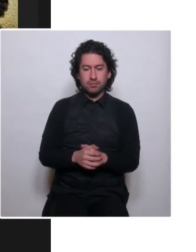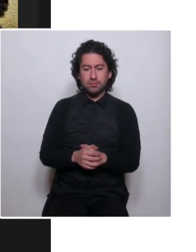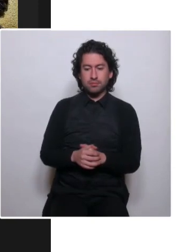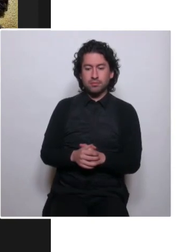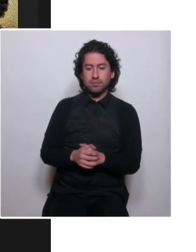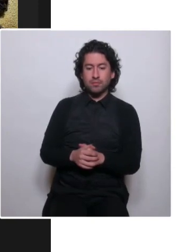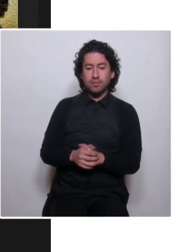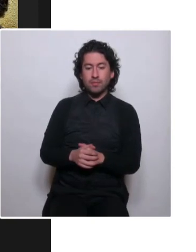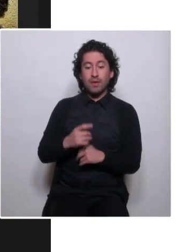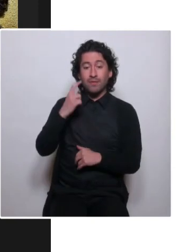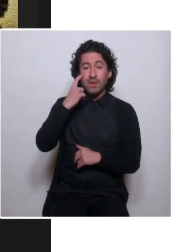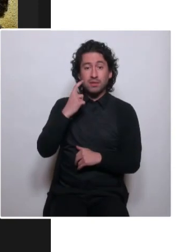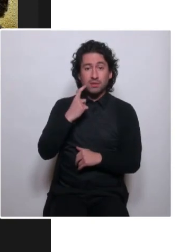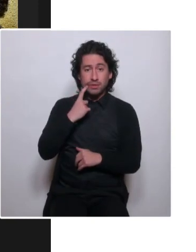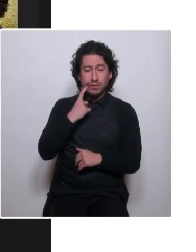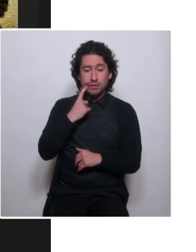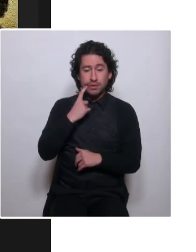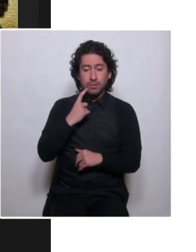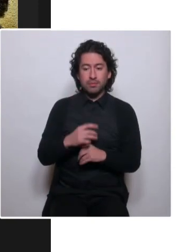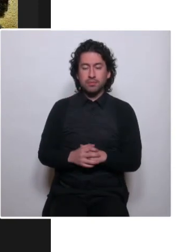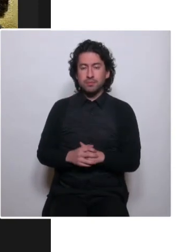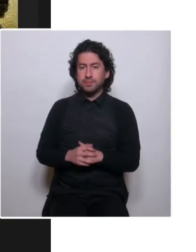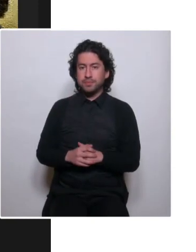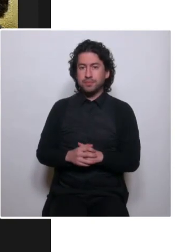Convencional Francisca Linconao.